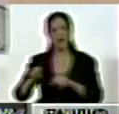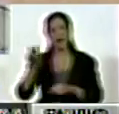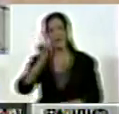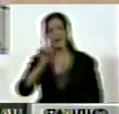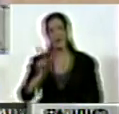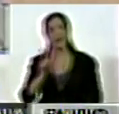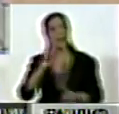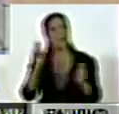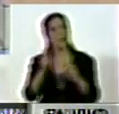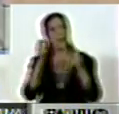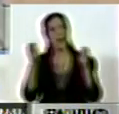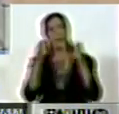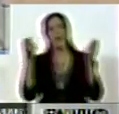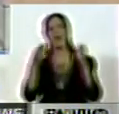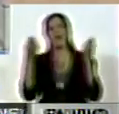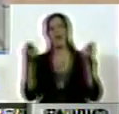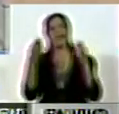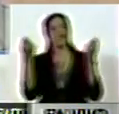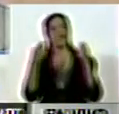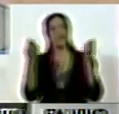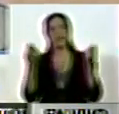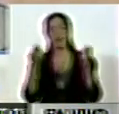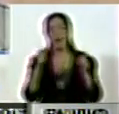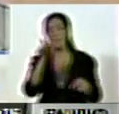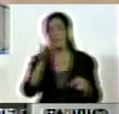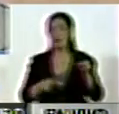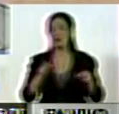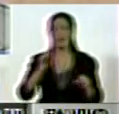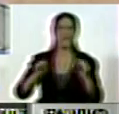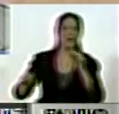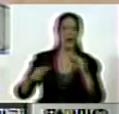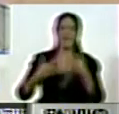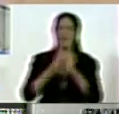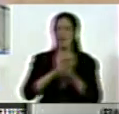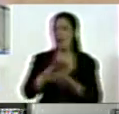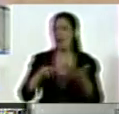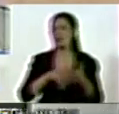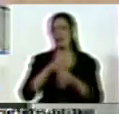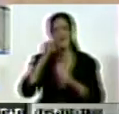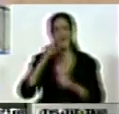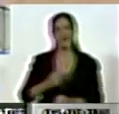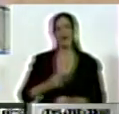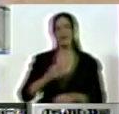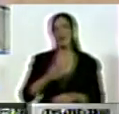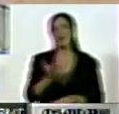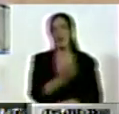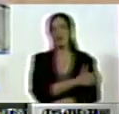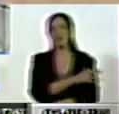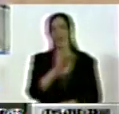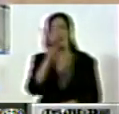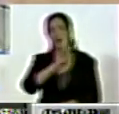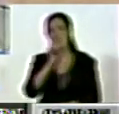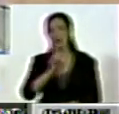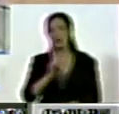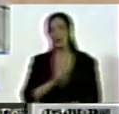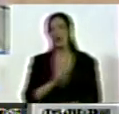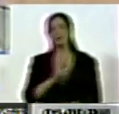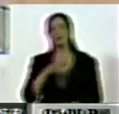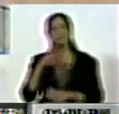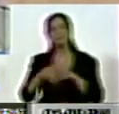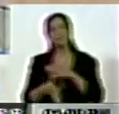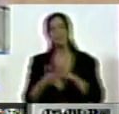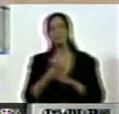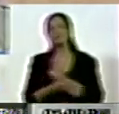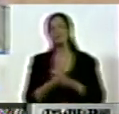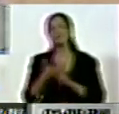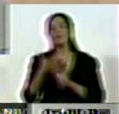Venezuela promovida por estos factores apátridas, violentos y extremistas de la oposición venezolana en conjunción con